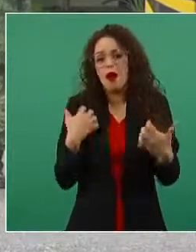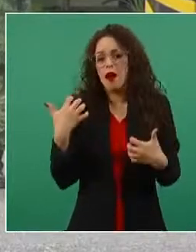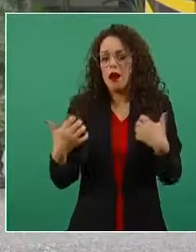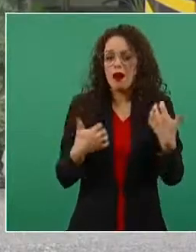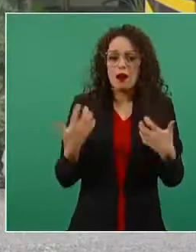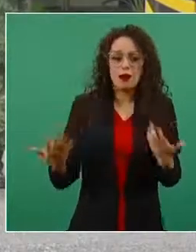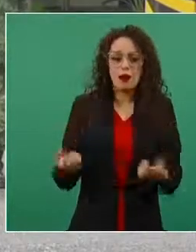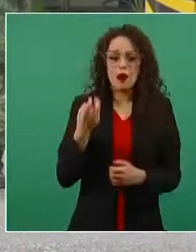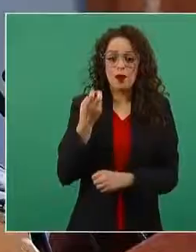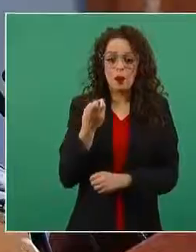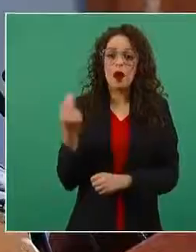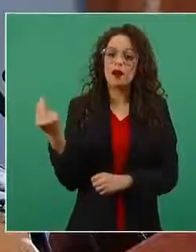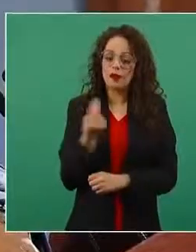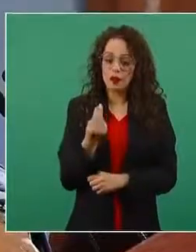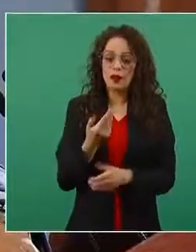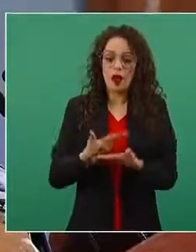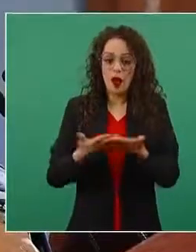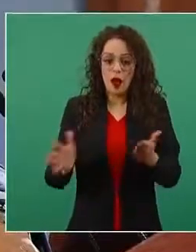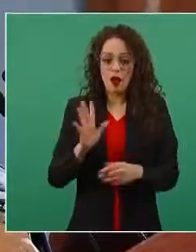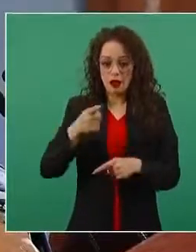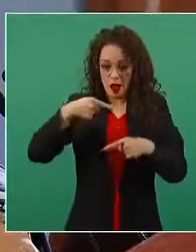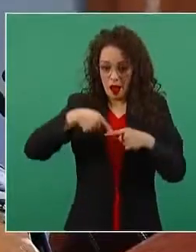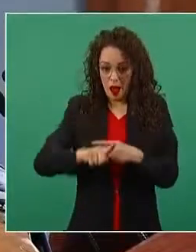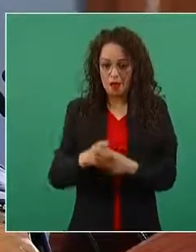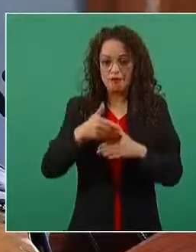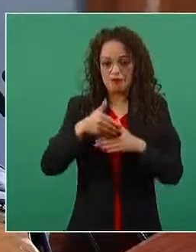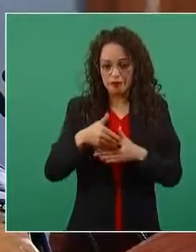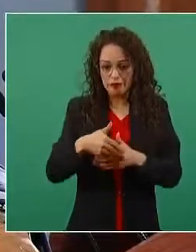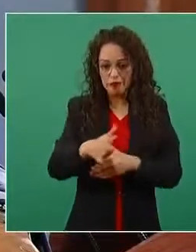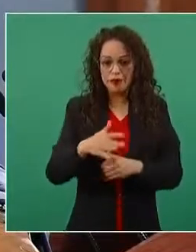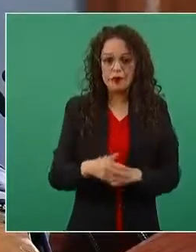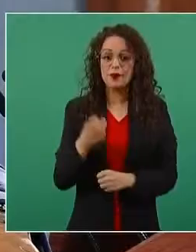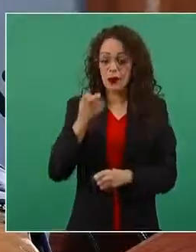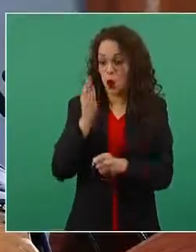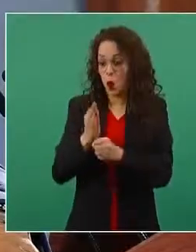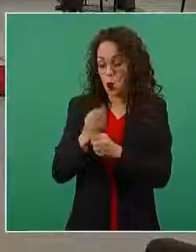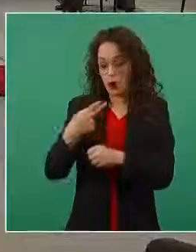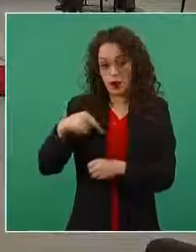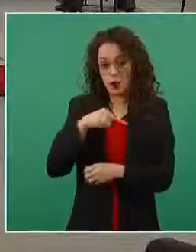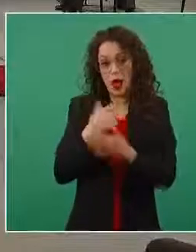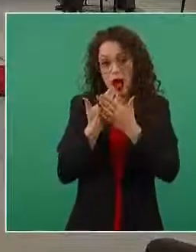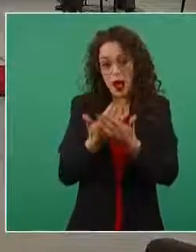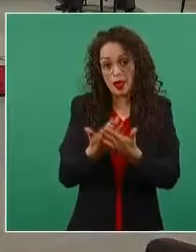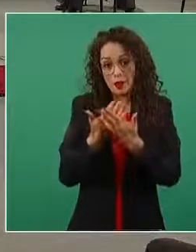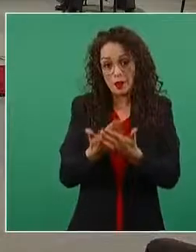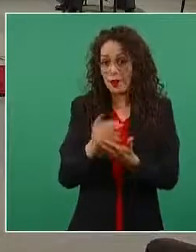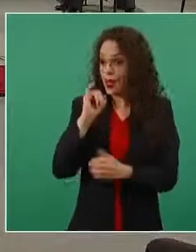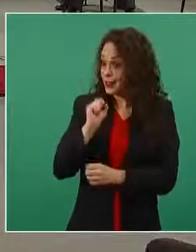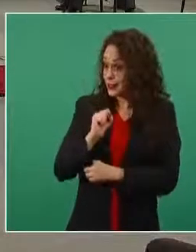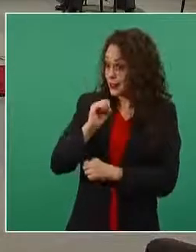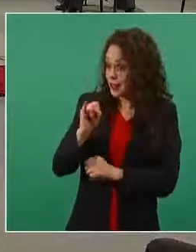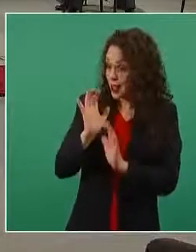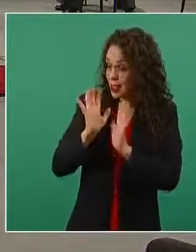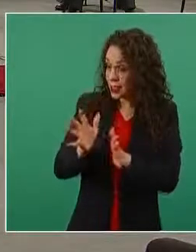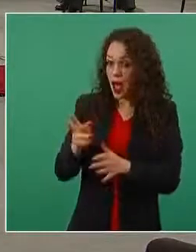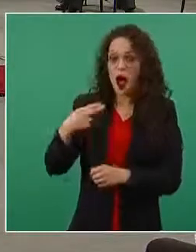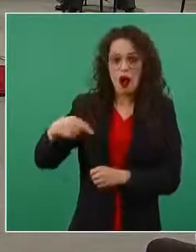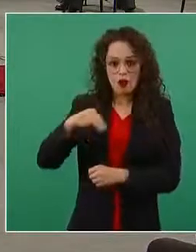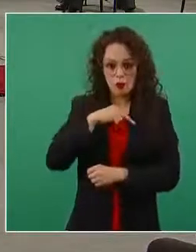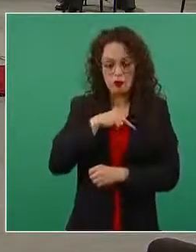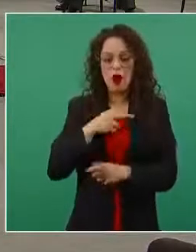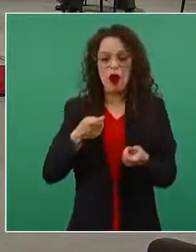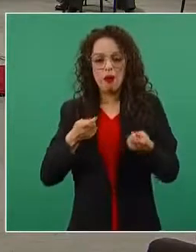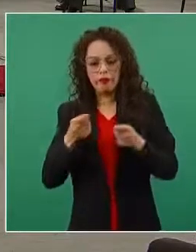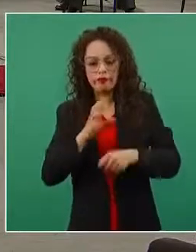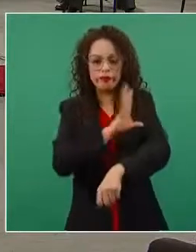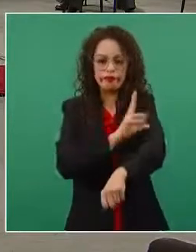puestos para dar ese gran paso. Esta es la pauta precisamente que estábamos esperando para coordinarnos con la SEP, con la Secretaría de Salud,